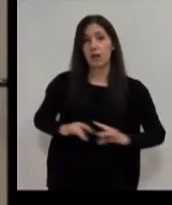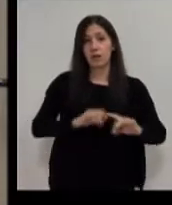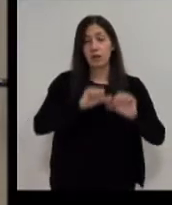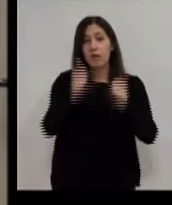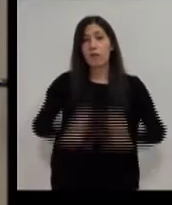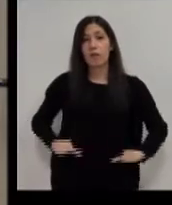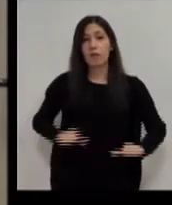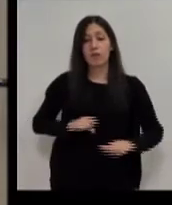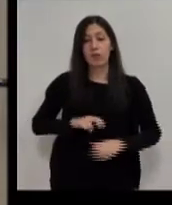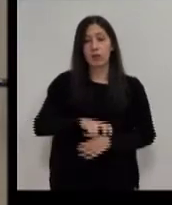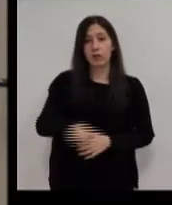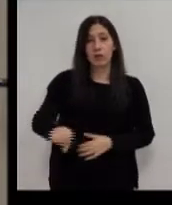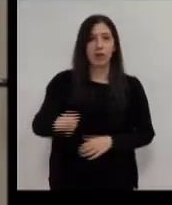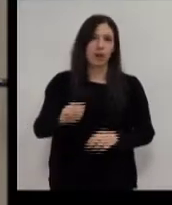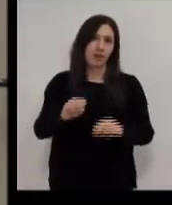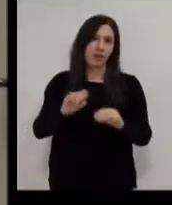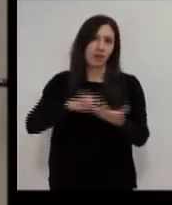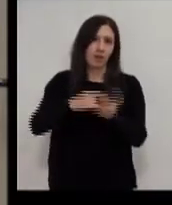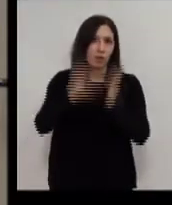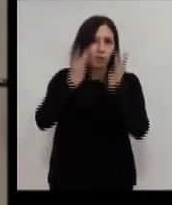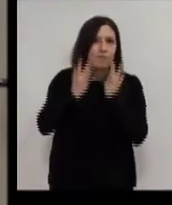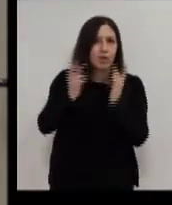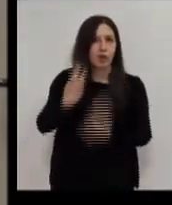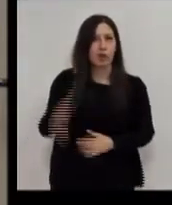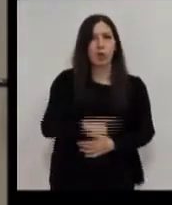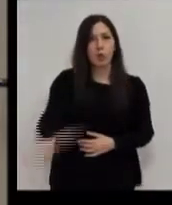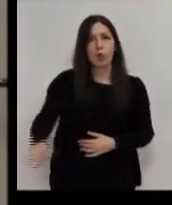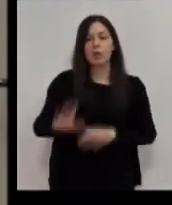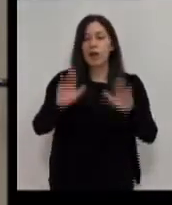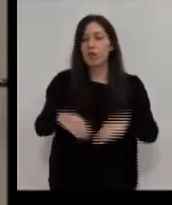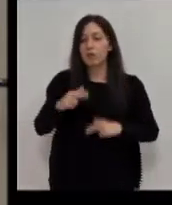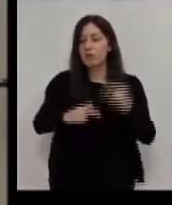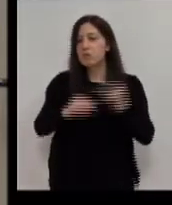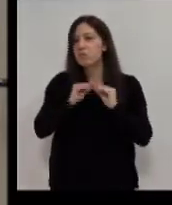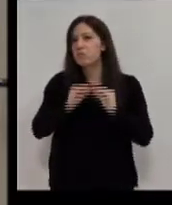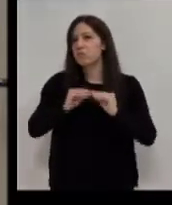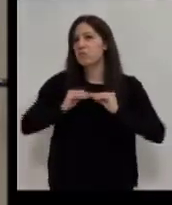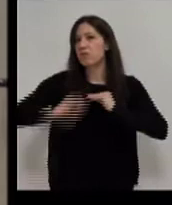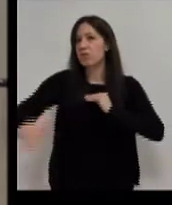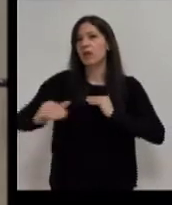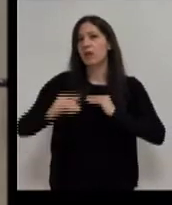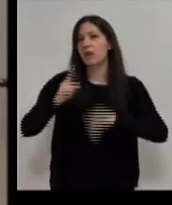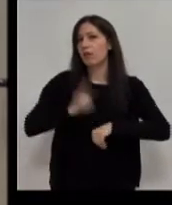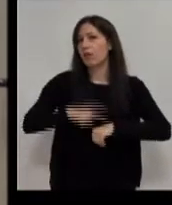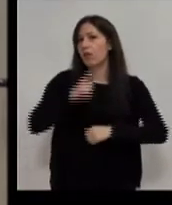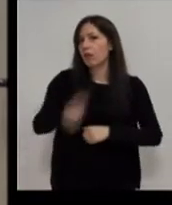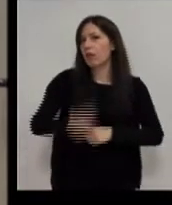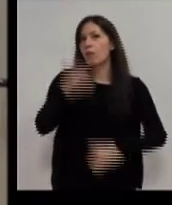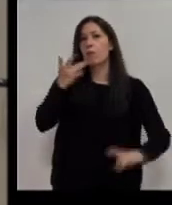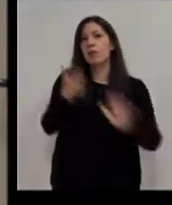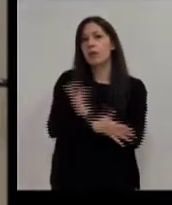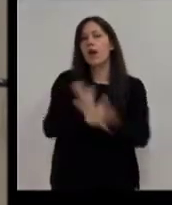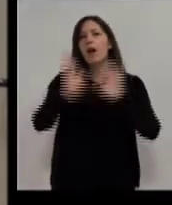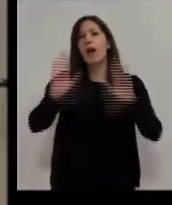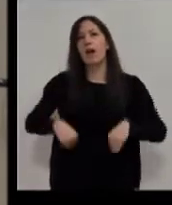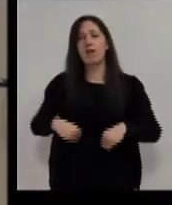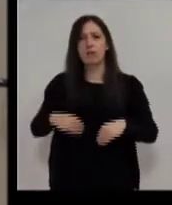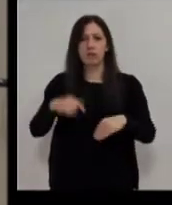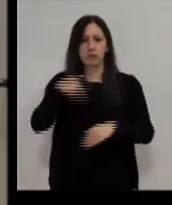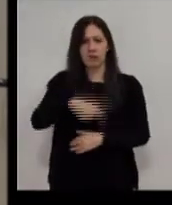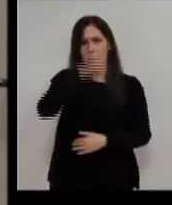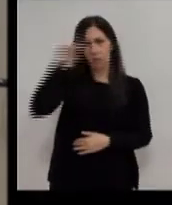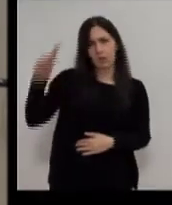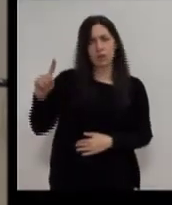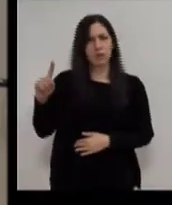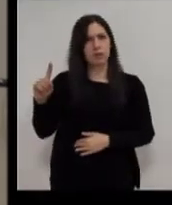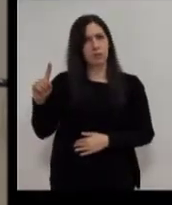pavimento, los pavimentos podotáctiles, es una solución, digamos, que no es muy tecnológica, es de las que se ponen ahí, se queda para siempre, o por lo menos hay que mantenerla,